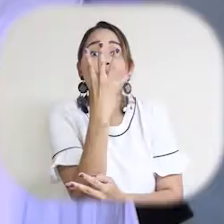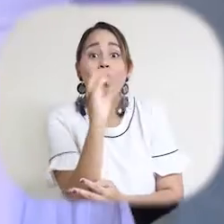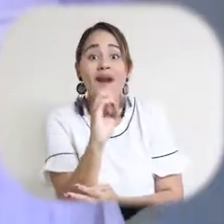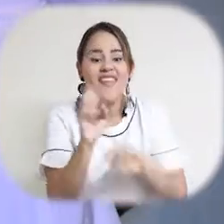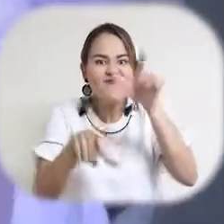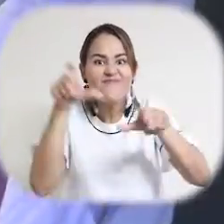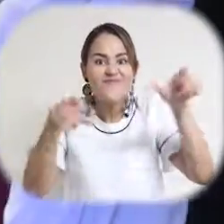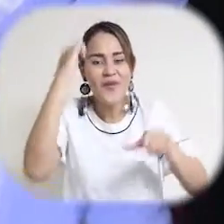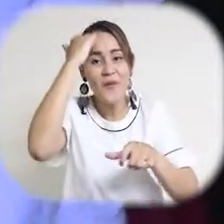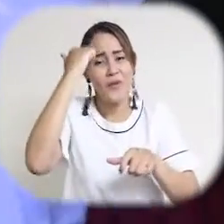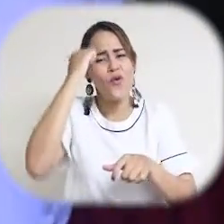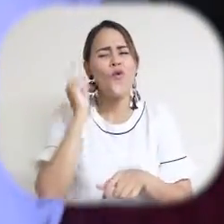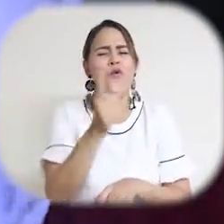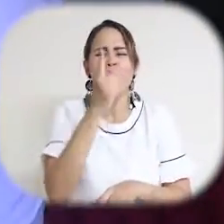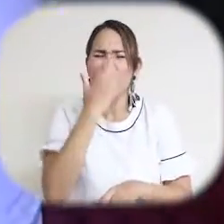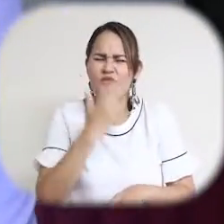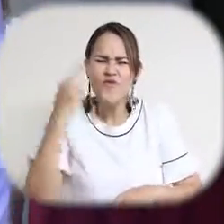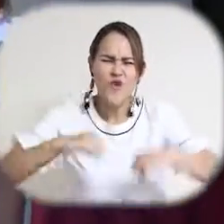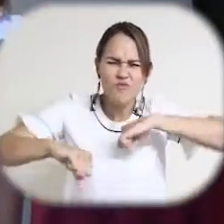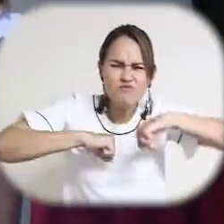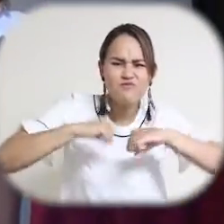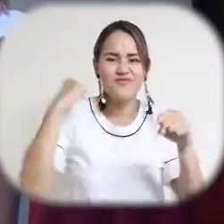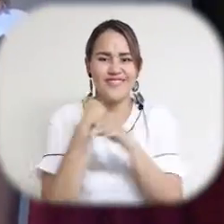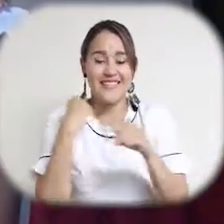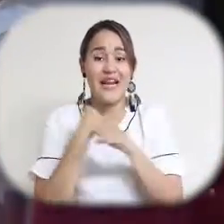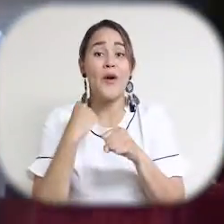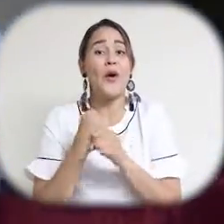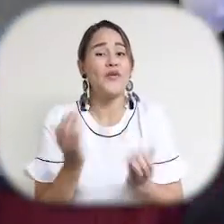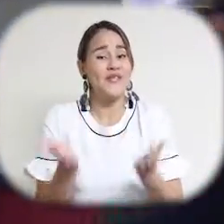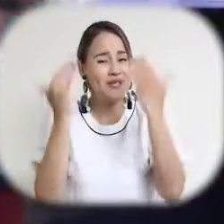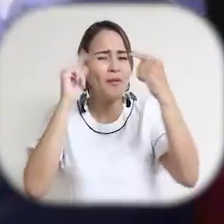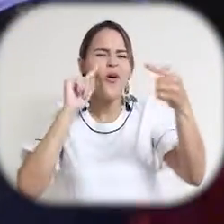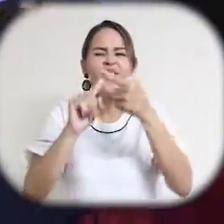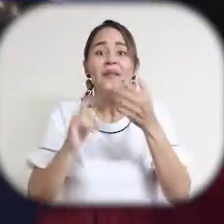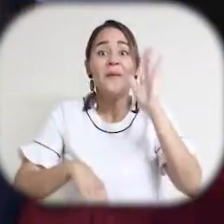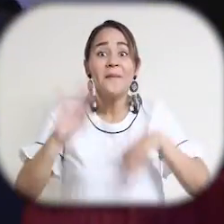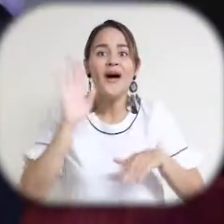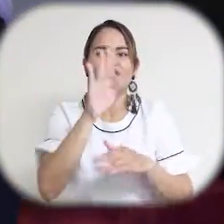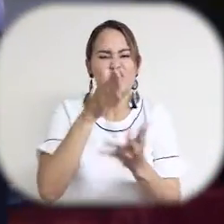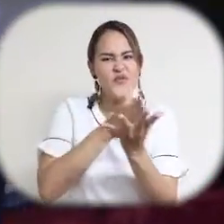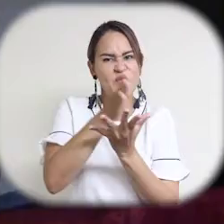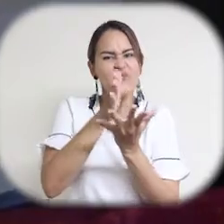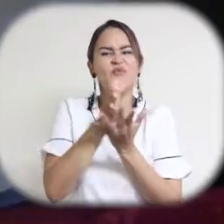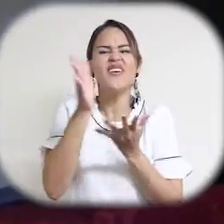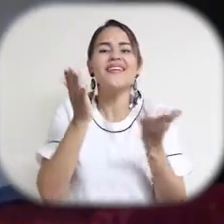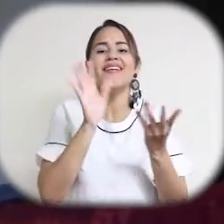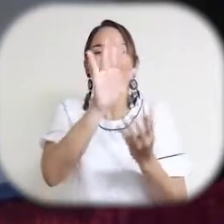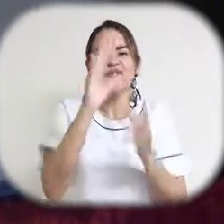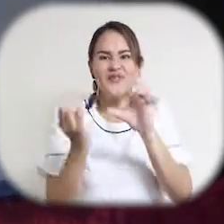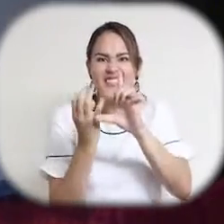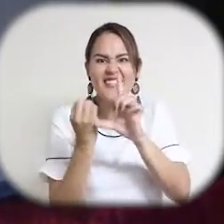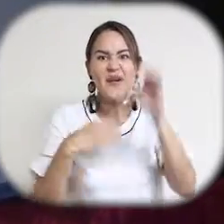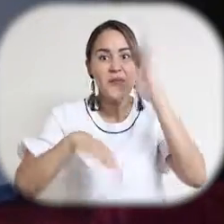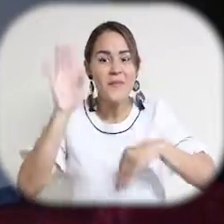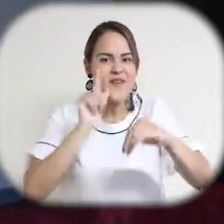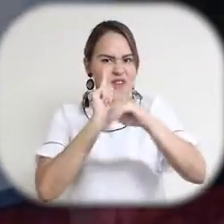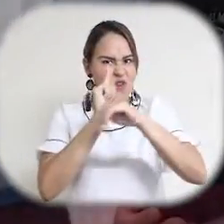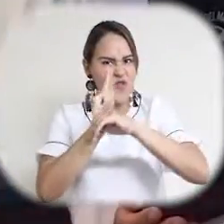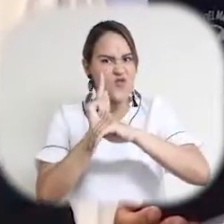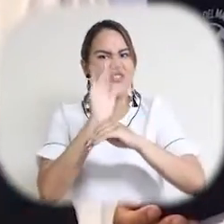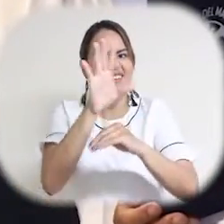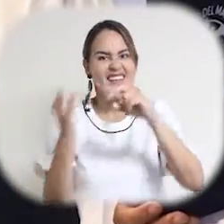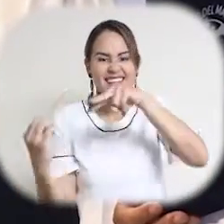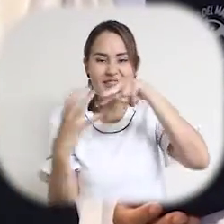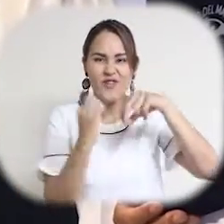40 docentes por su comprometida labor como pioneros en la creación y consolidación de la Facultad de Ciencias de la Educación. Yo creo que